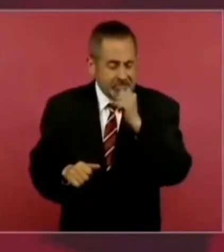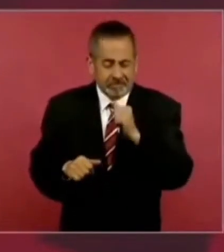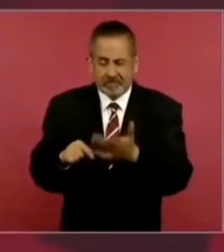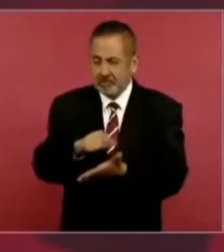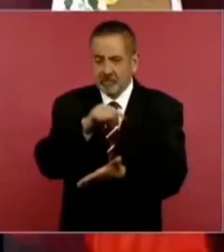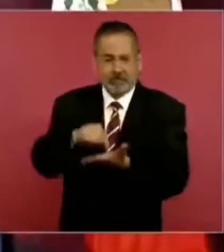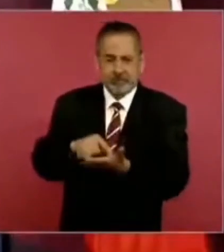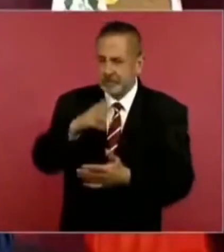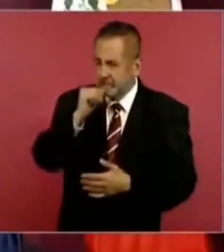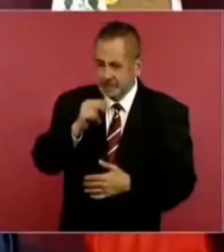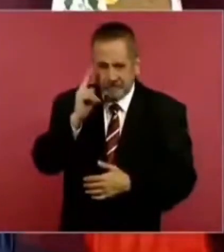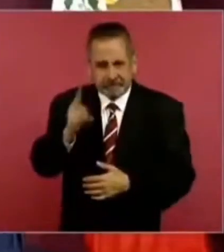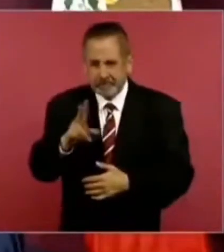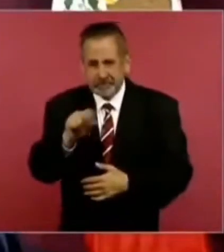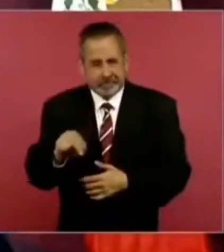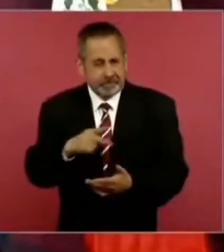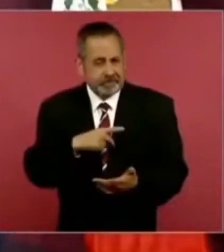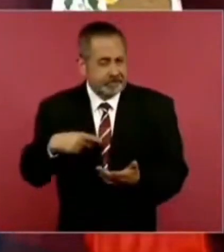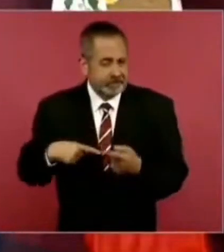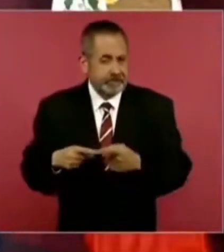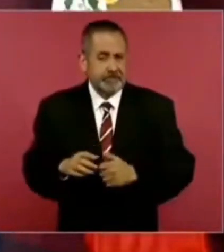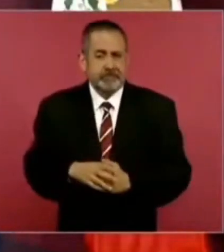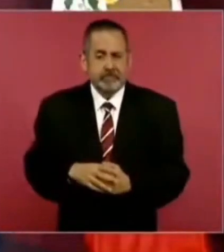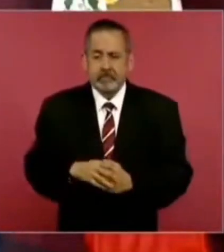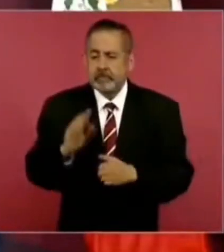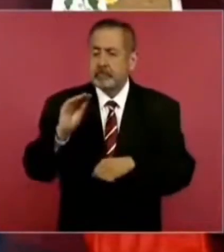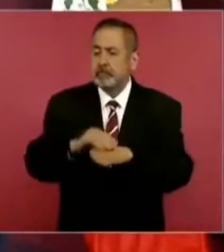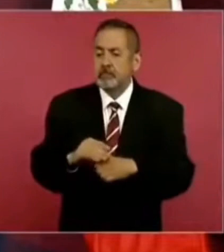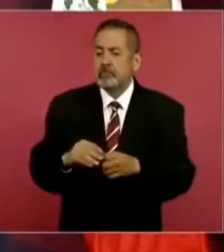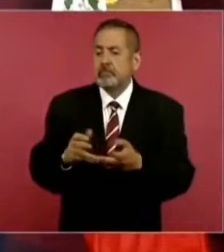No es para ser habitado,